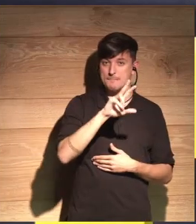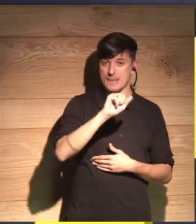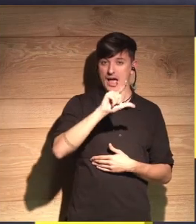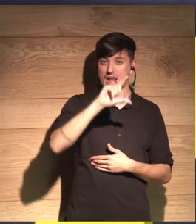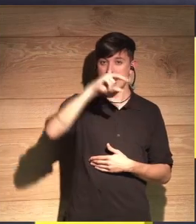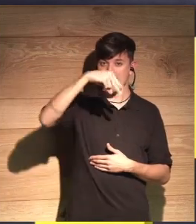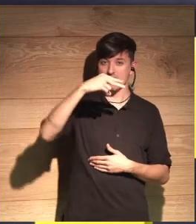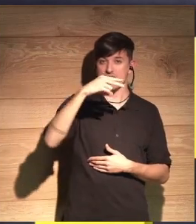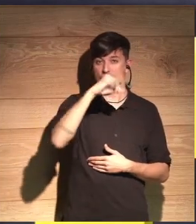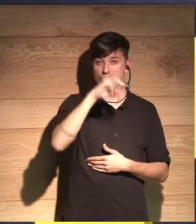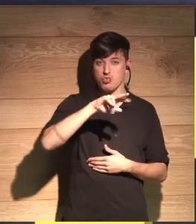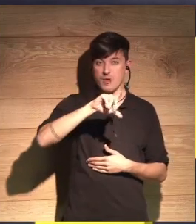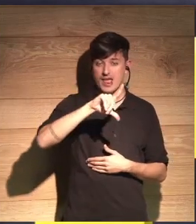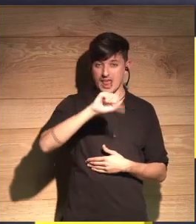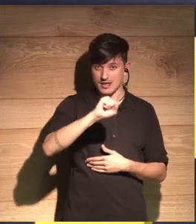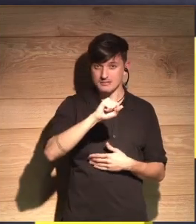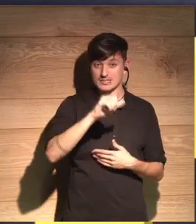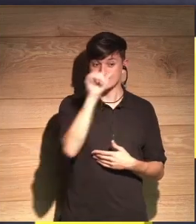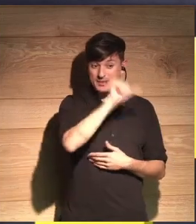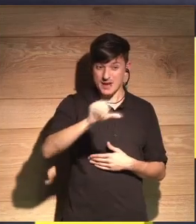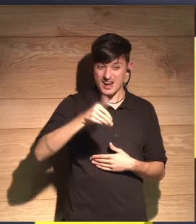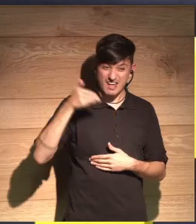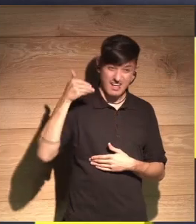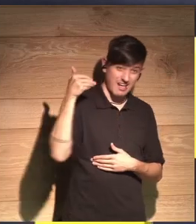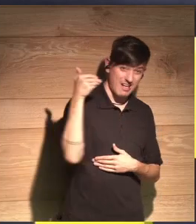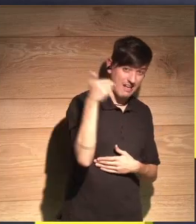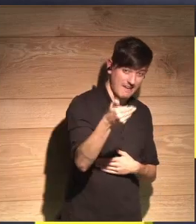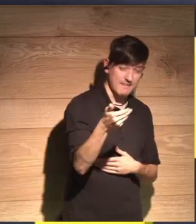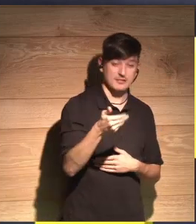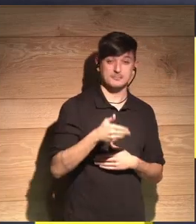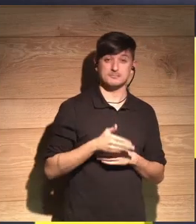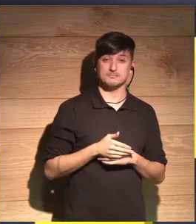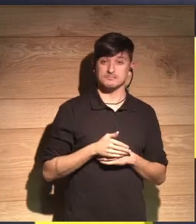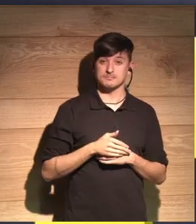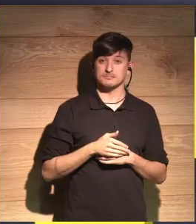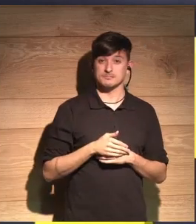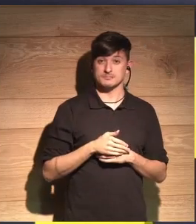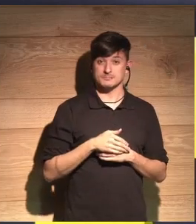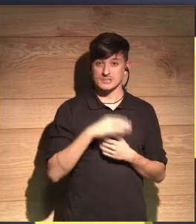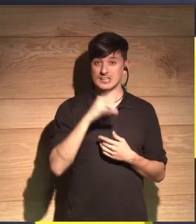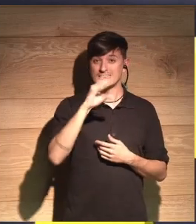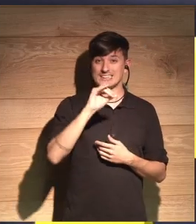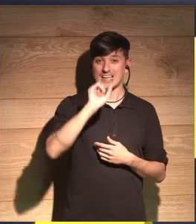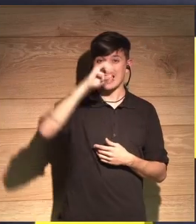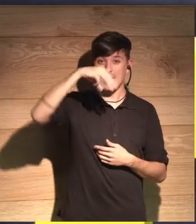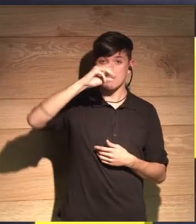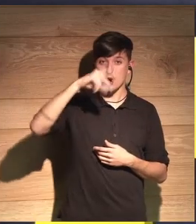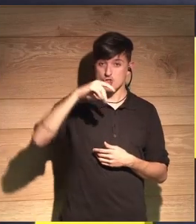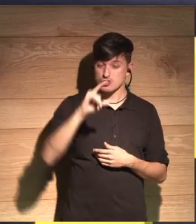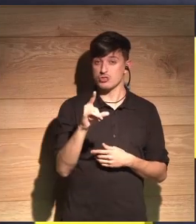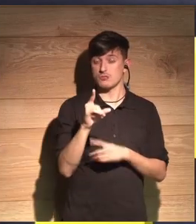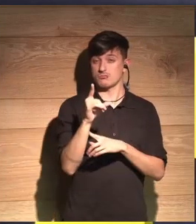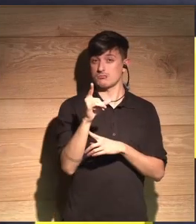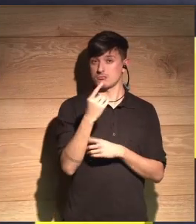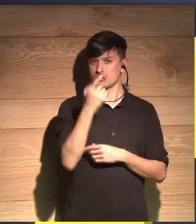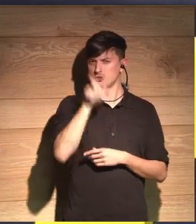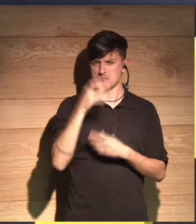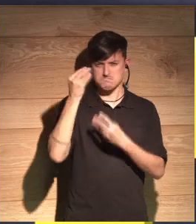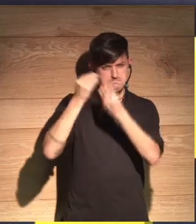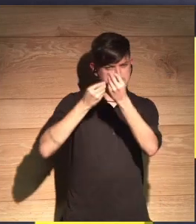tendremos el gustazo de tener a heart the heart y jared diamond pues que es uno de los grandes